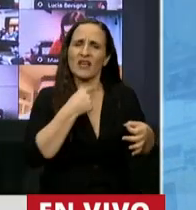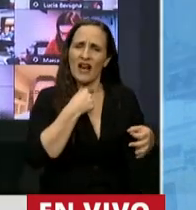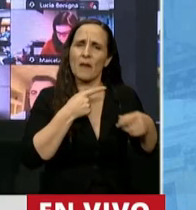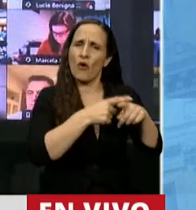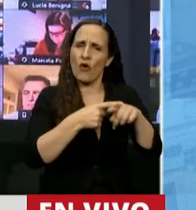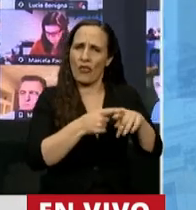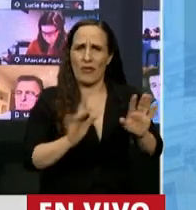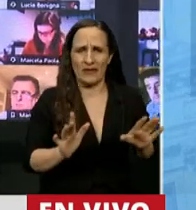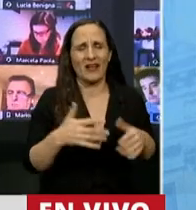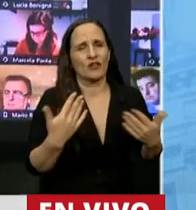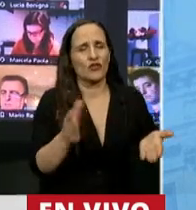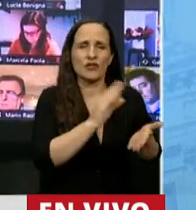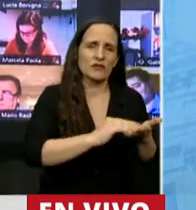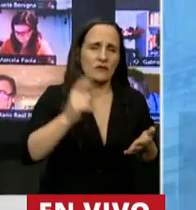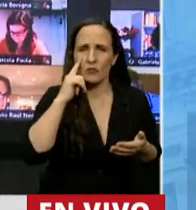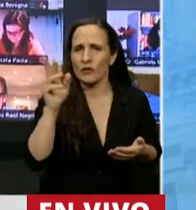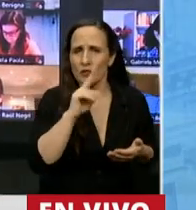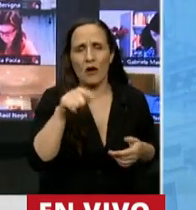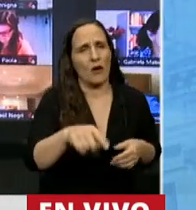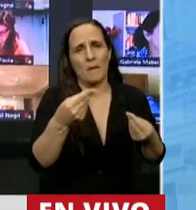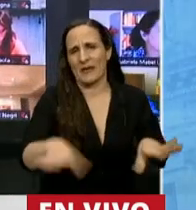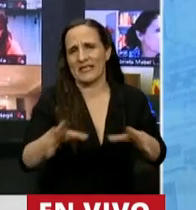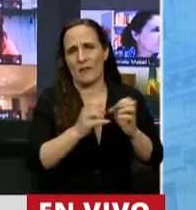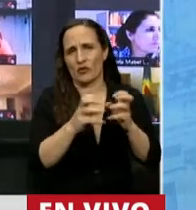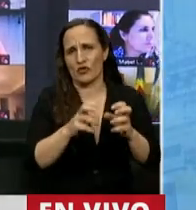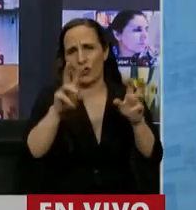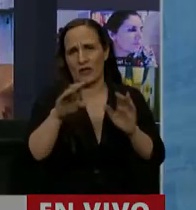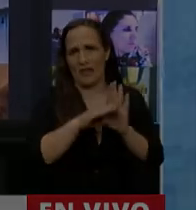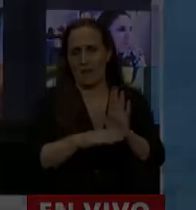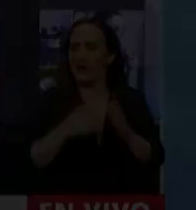discusión. Entonces, diputados y diputadas, es hora que empecemos a tratar el temario. Gracias, presidente.